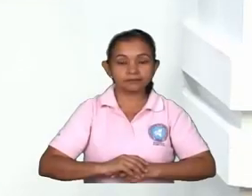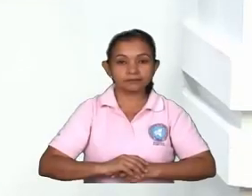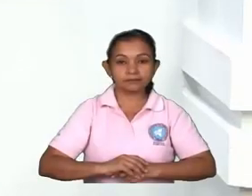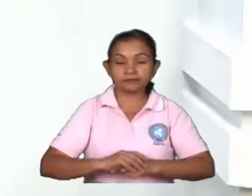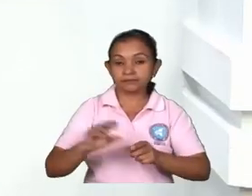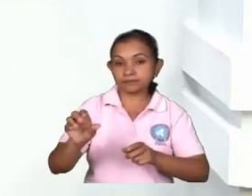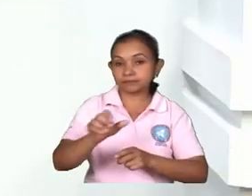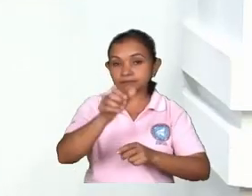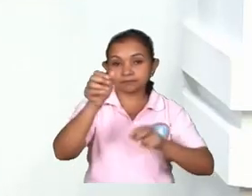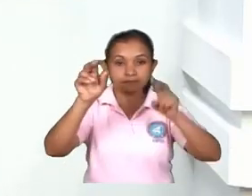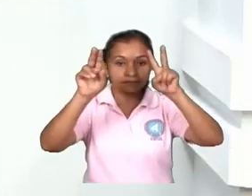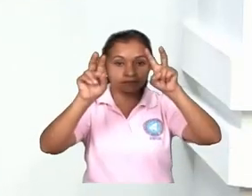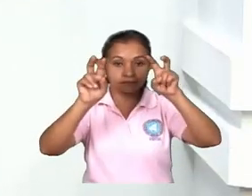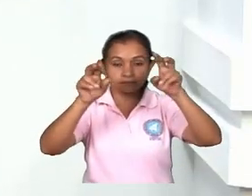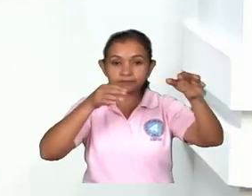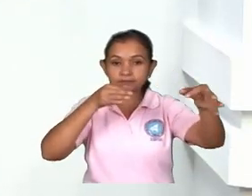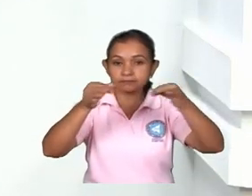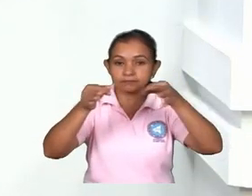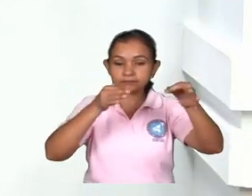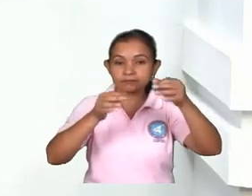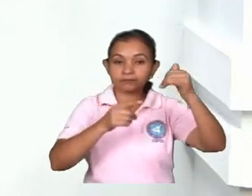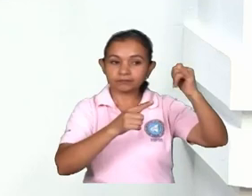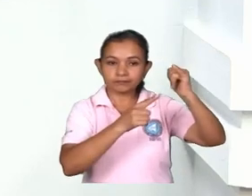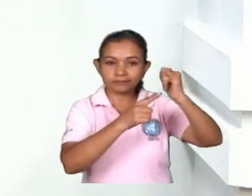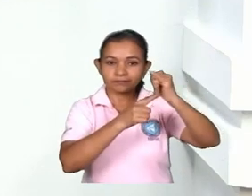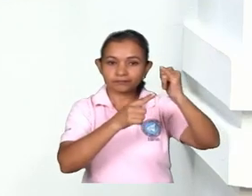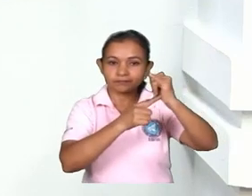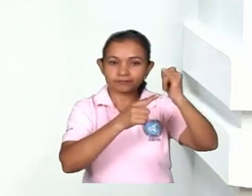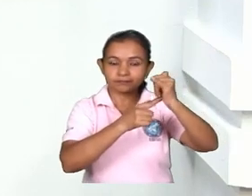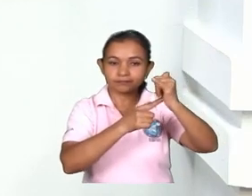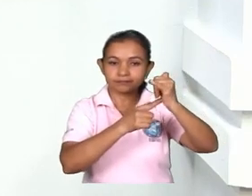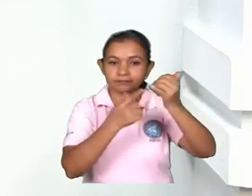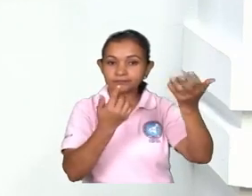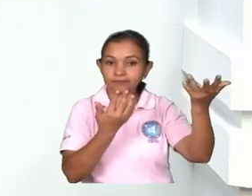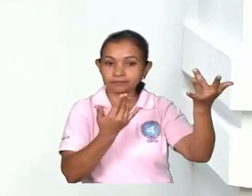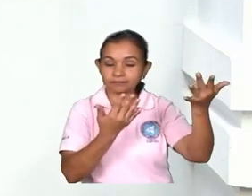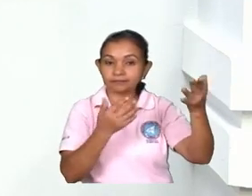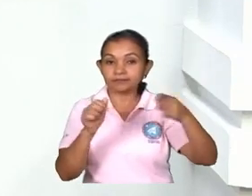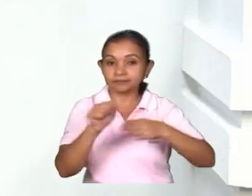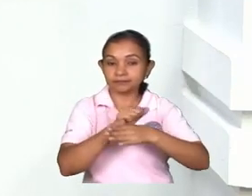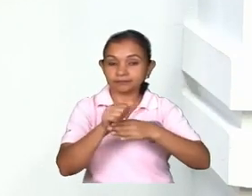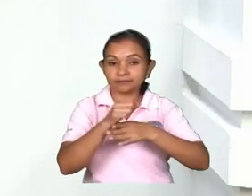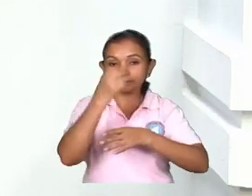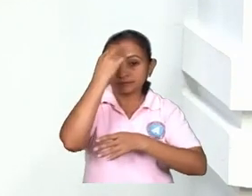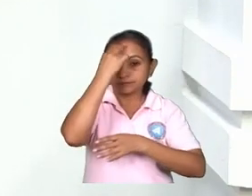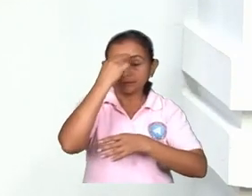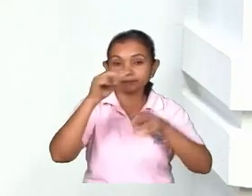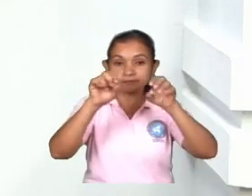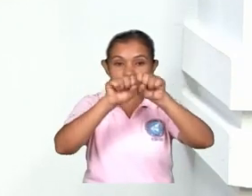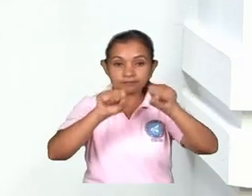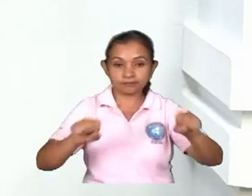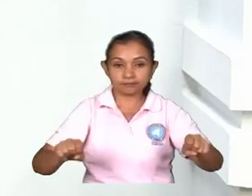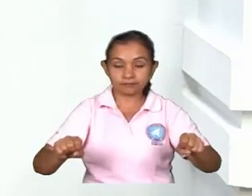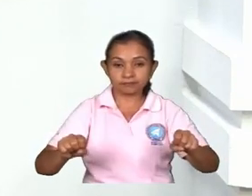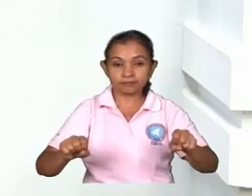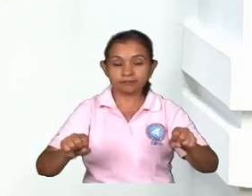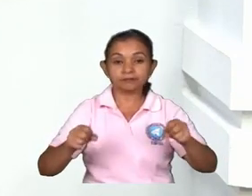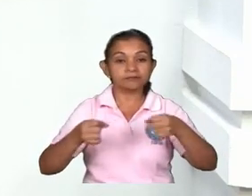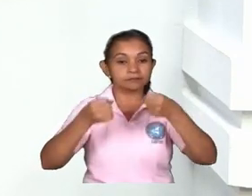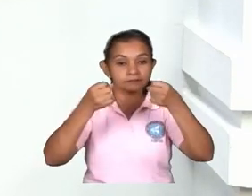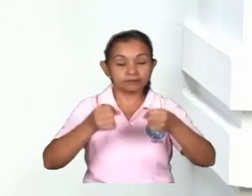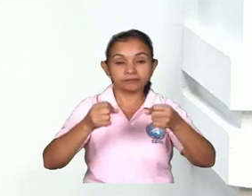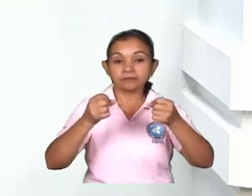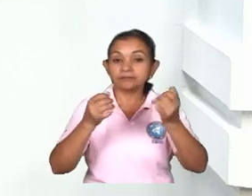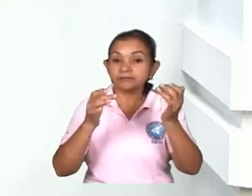En otros temas les comentamos que Tipitapa se prepara para las celebraciones en honor a su santo patrono, el señor de Esquipulas.